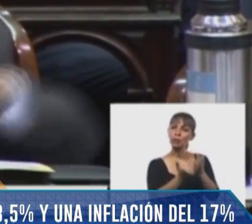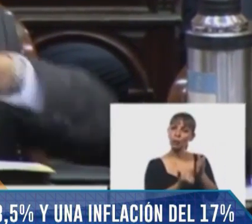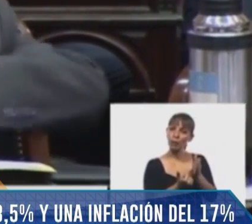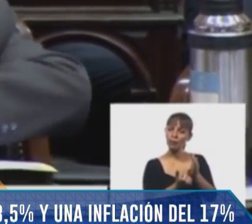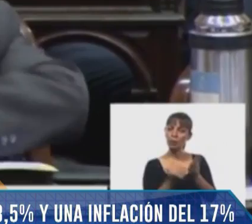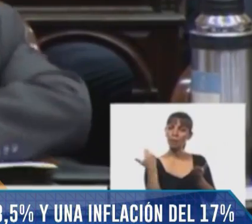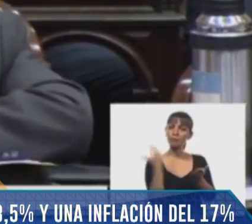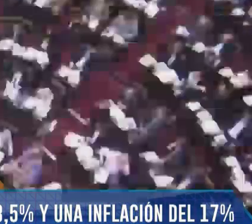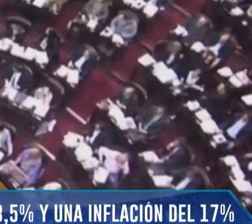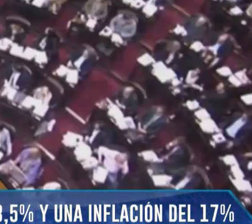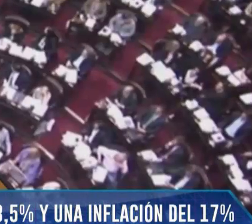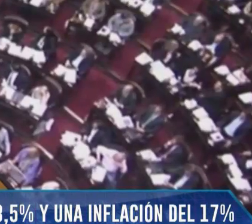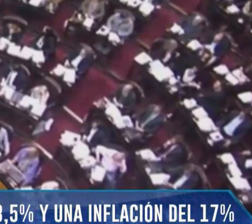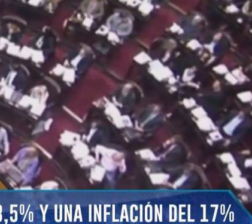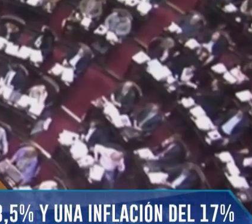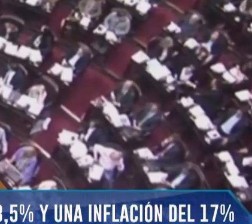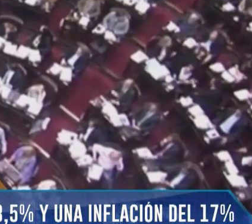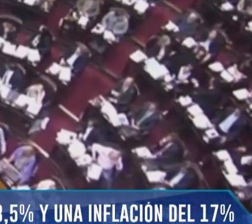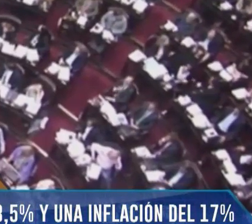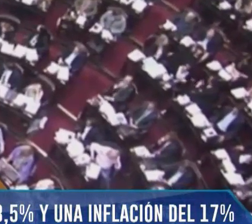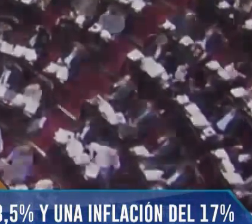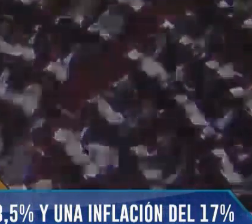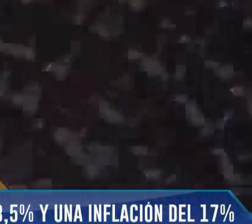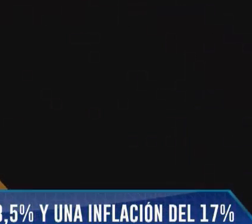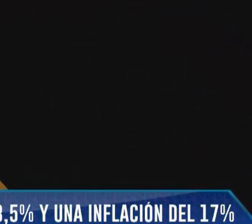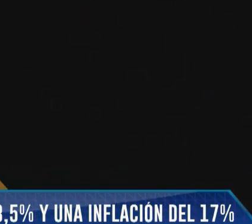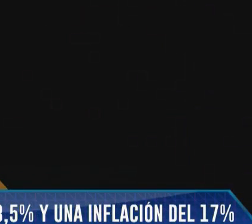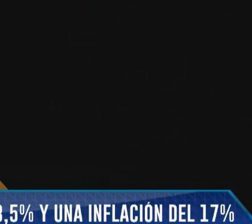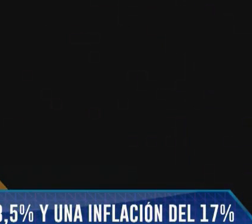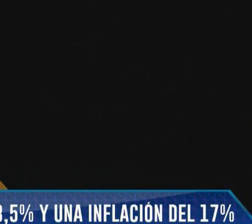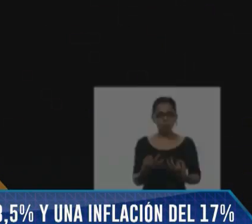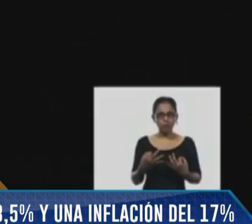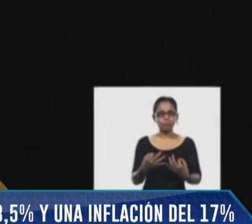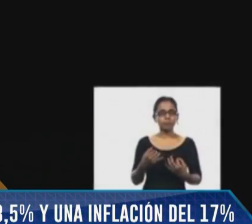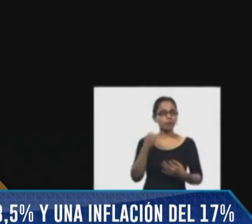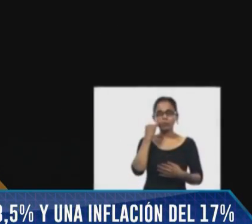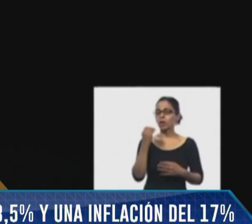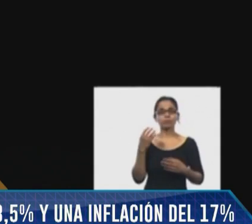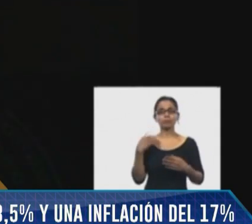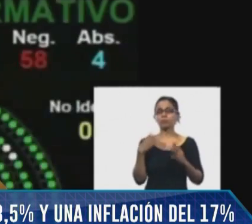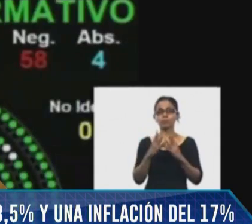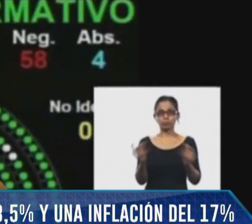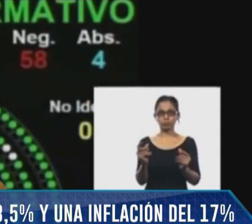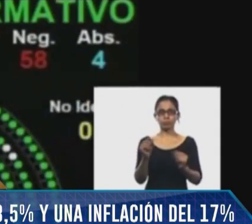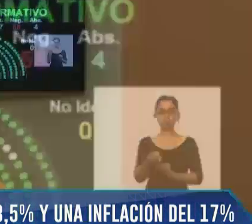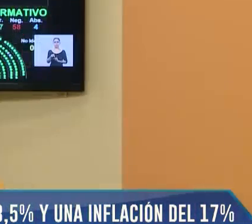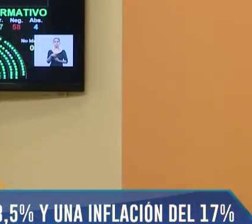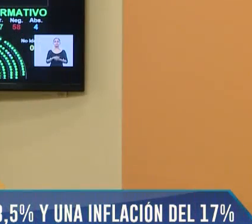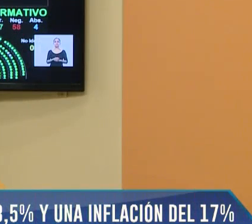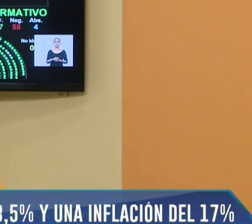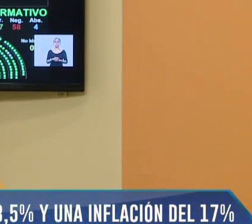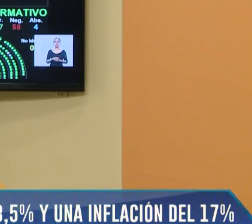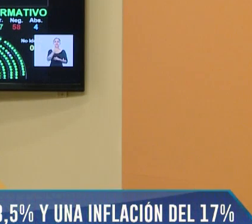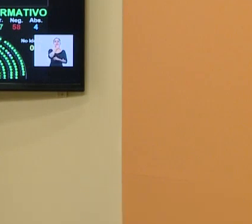favor y destacó que este es un presupuesto de ajuste y endeudamiento. Estas fueron voces a favor y en contra del nuevo presupuesto. Muy bien,